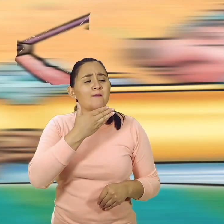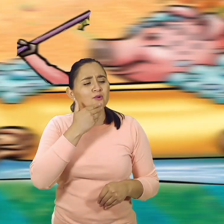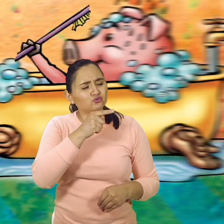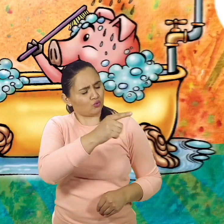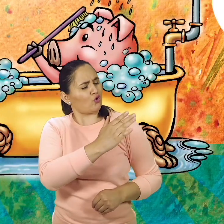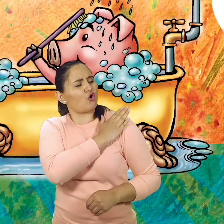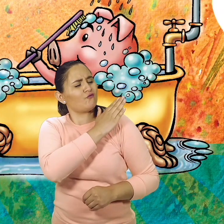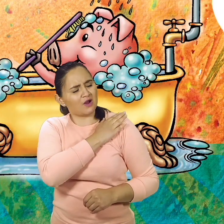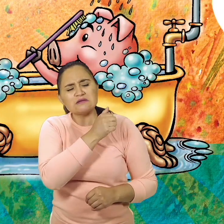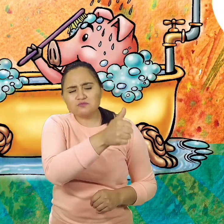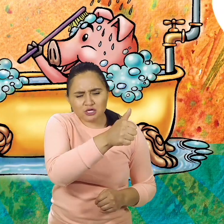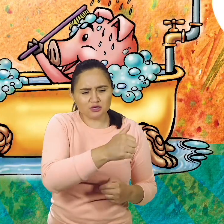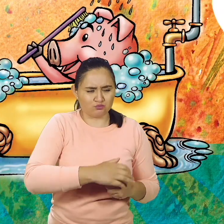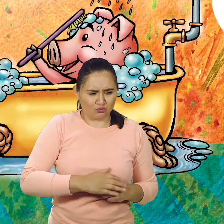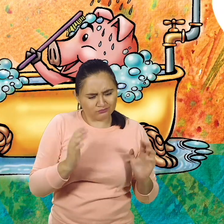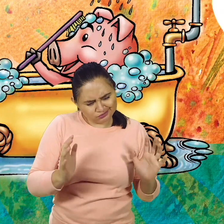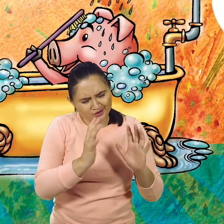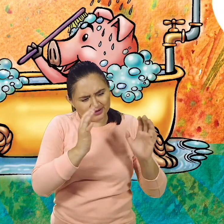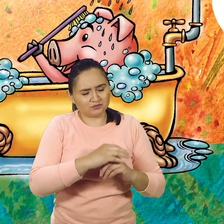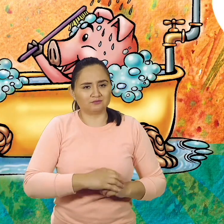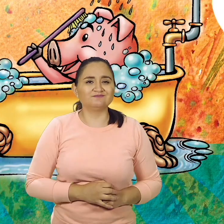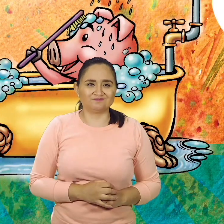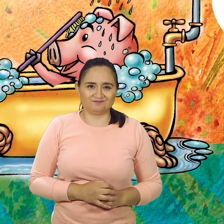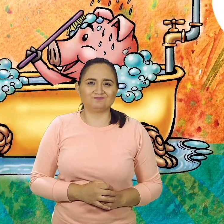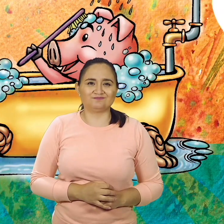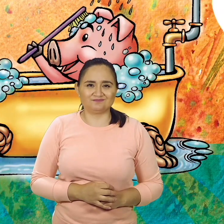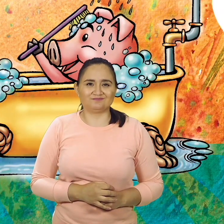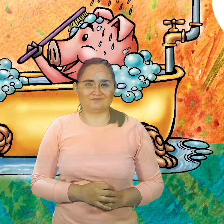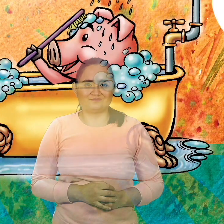lo que el resto diga de ti.